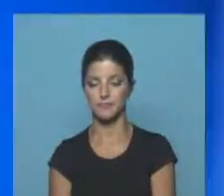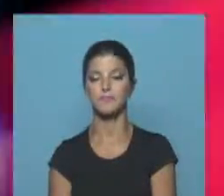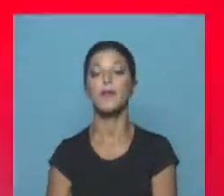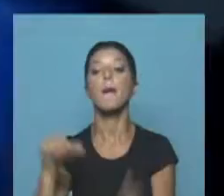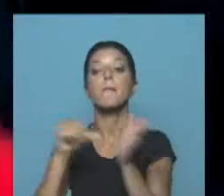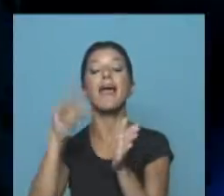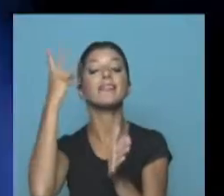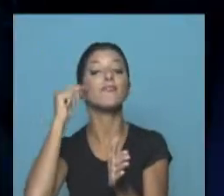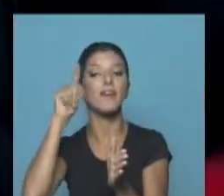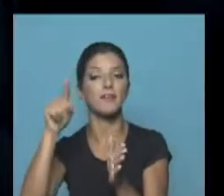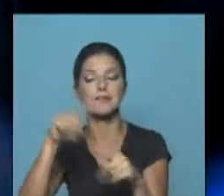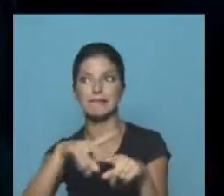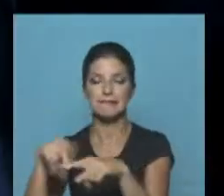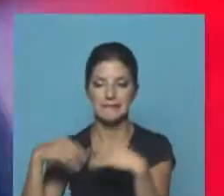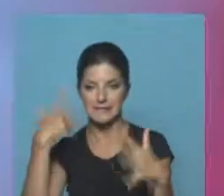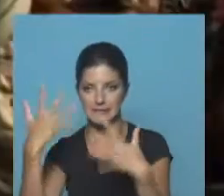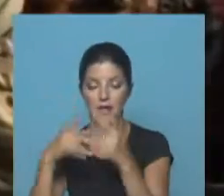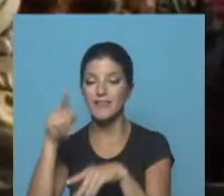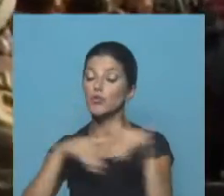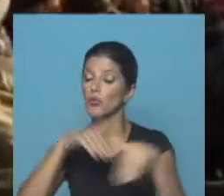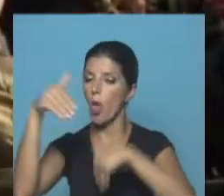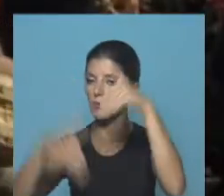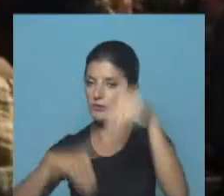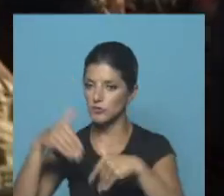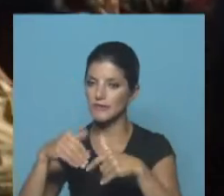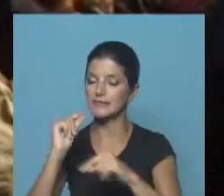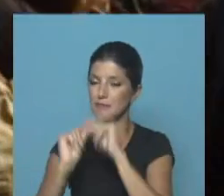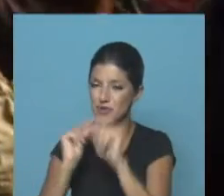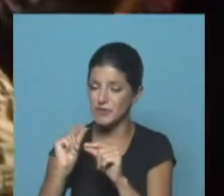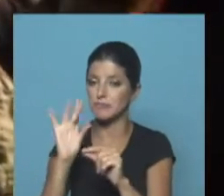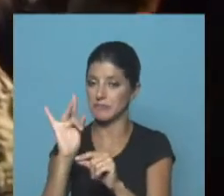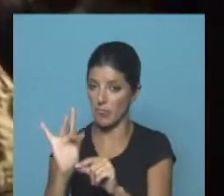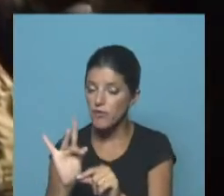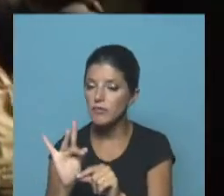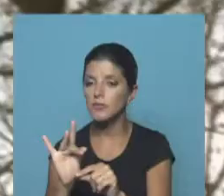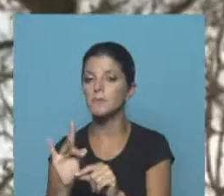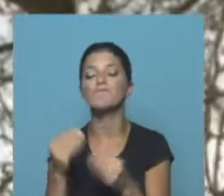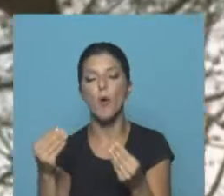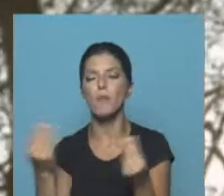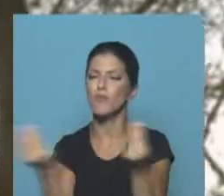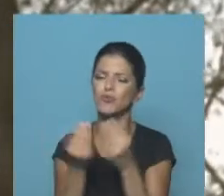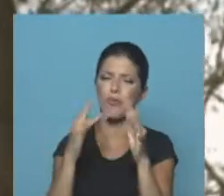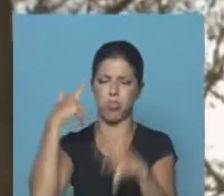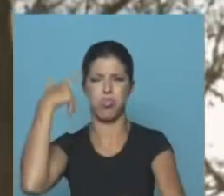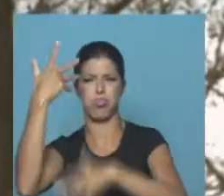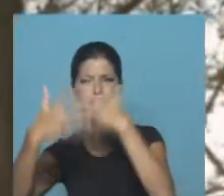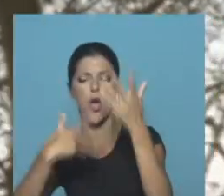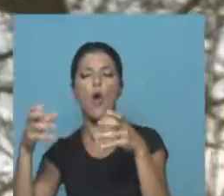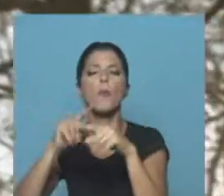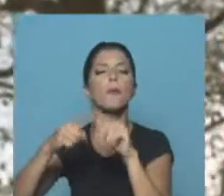Francia en su laberinto. El escenario electoral se ha vuelto cada vez más complejo por la sucesión de escándalos que envuelven a la